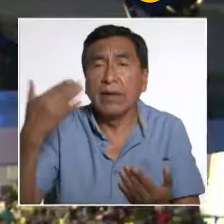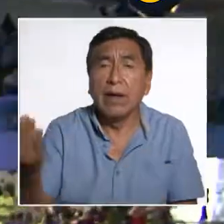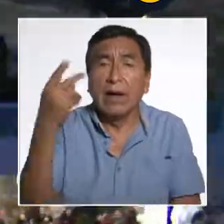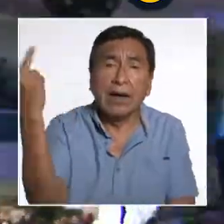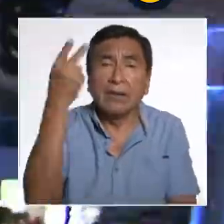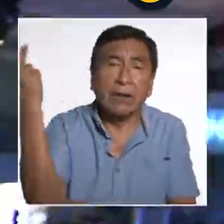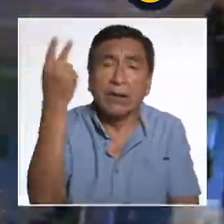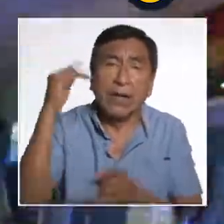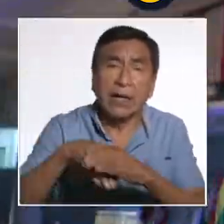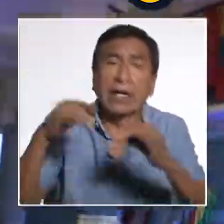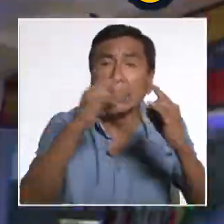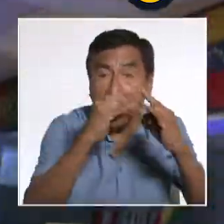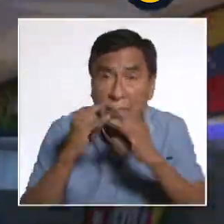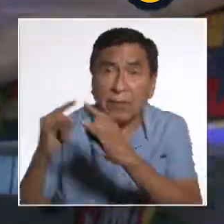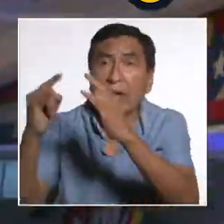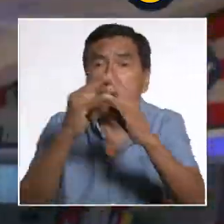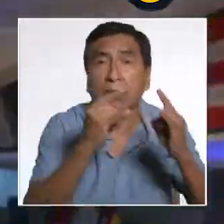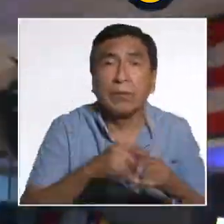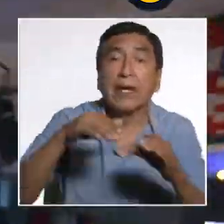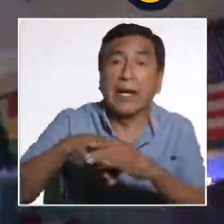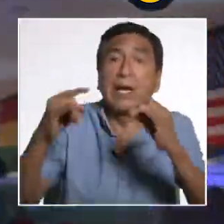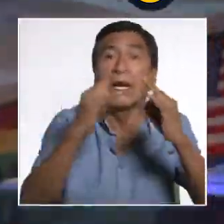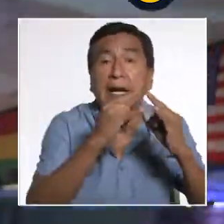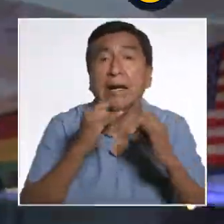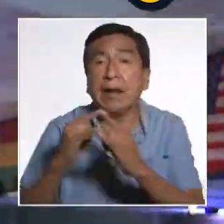victoria. Hay victoria en el campamento.